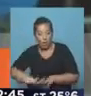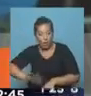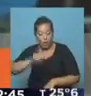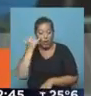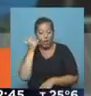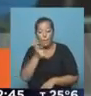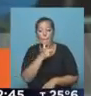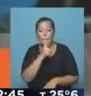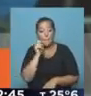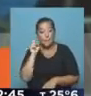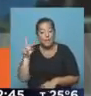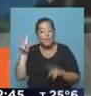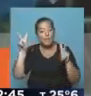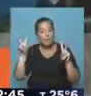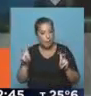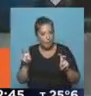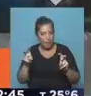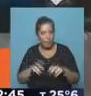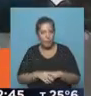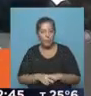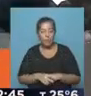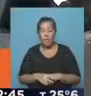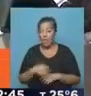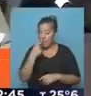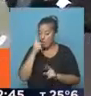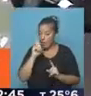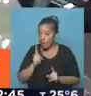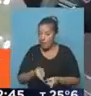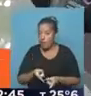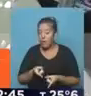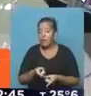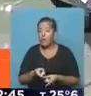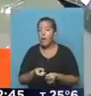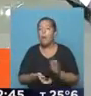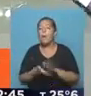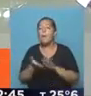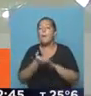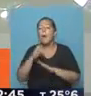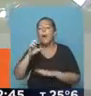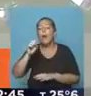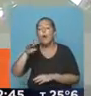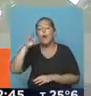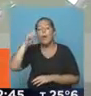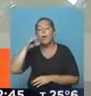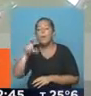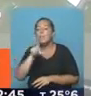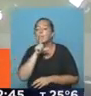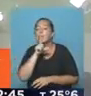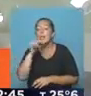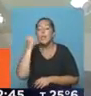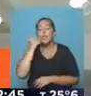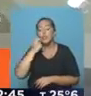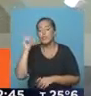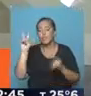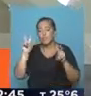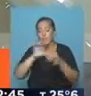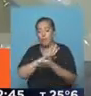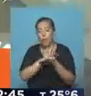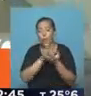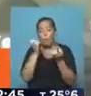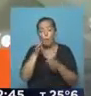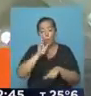es es Es un tema muy interesante también lo que va a ocurrir con odebrecht Y con toda esta trama de corrupción porque hay una